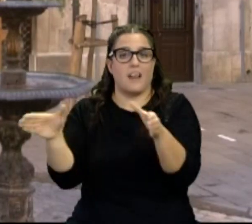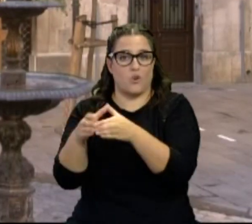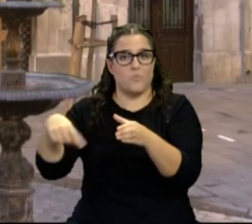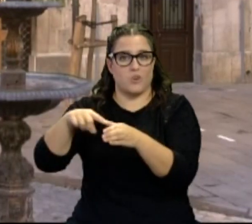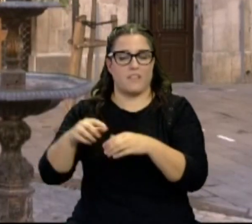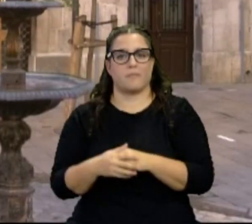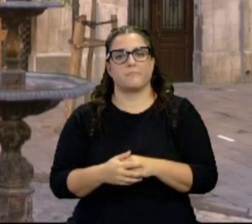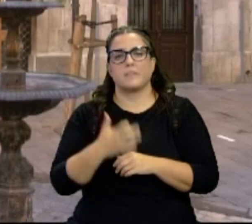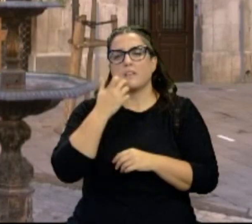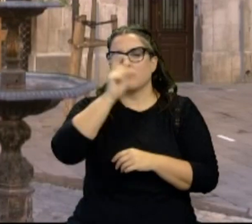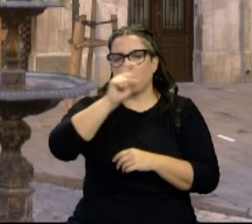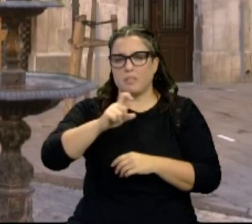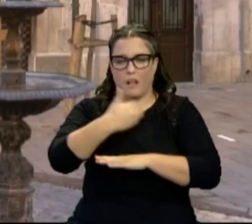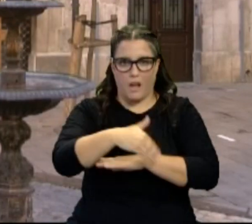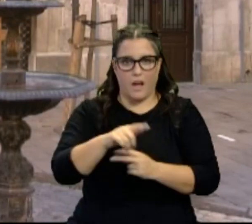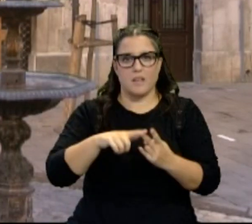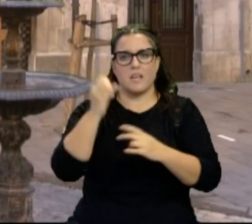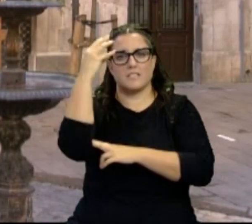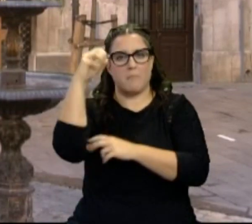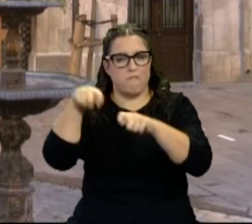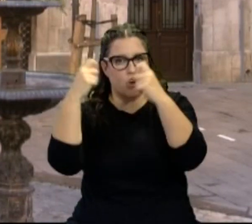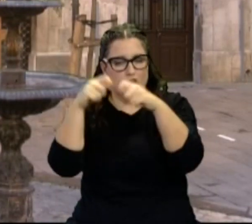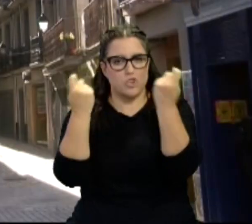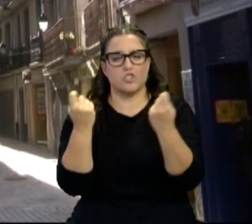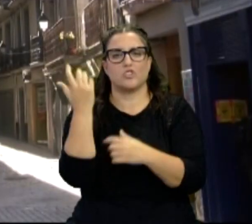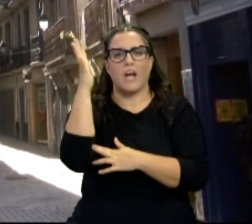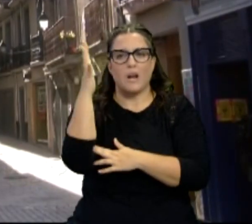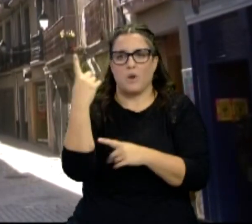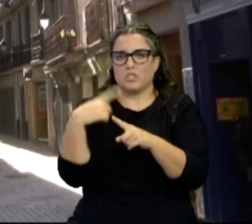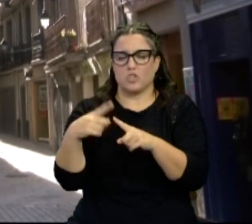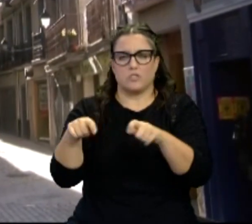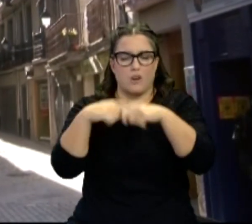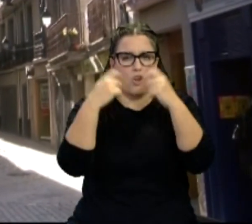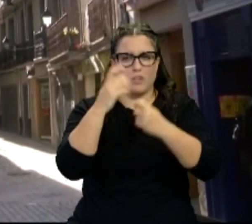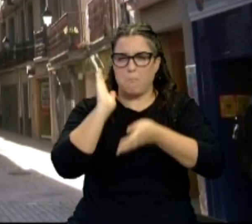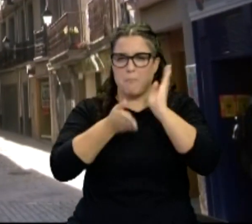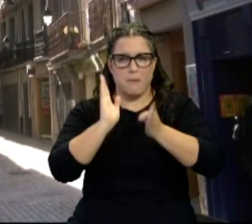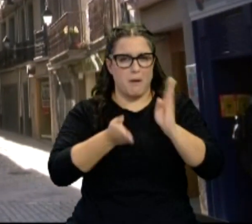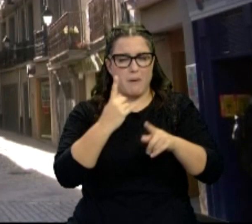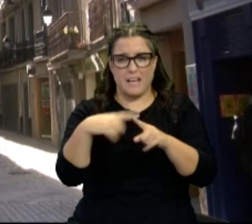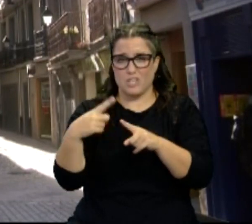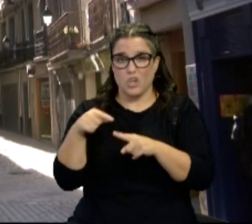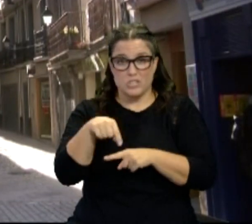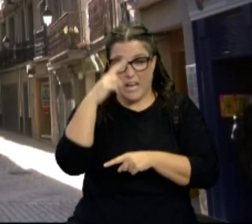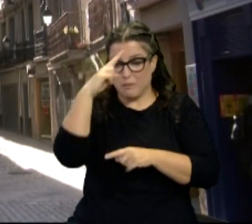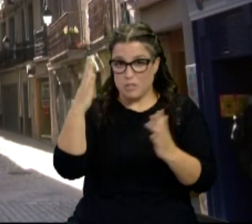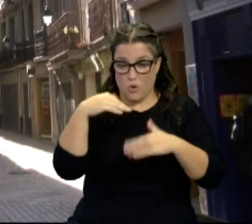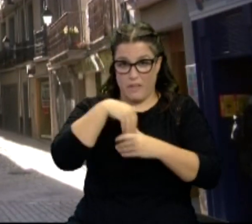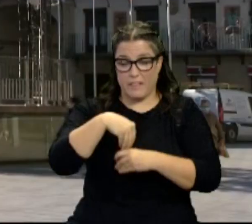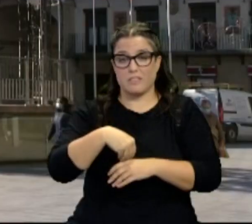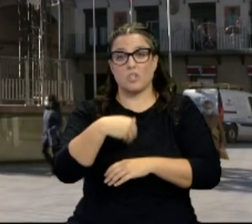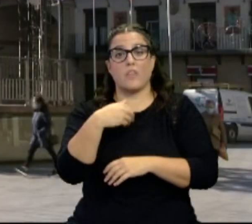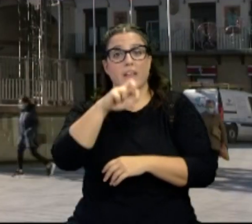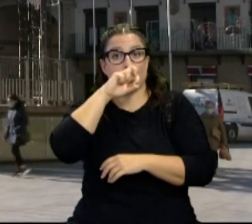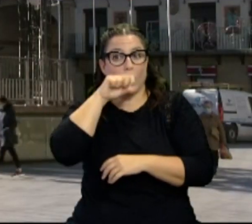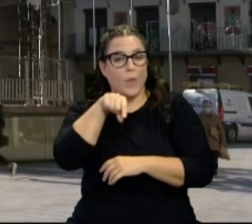Hacer pintadas en la calle, romper semáforos, árboles o bienes municipales y otras conductas cívicas de este tipo en las calles de Tudela tienen